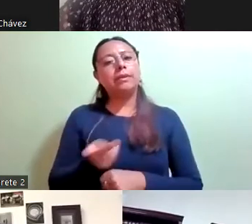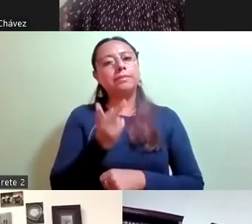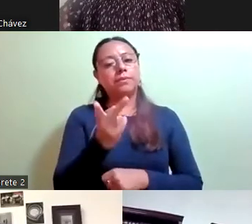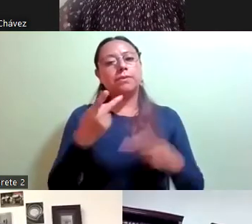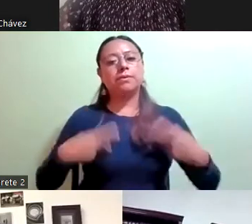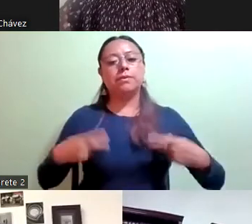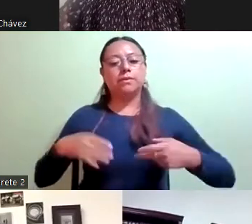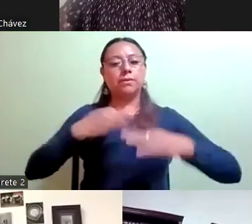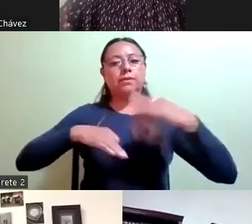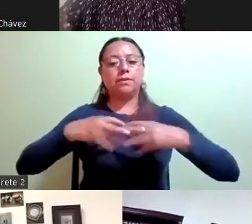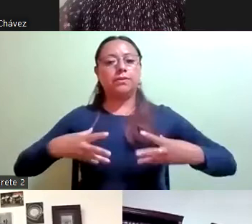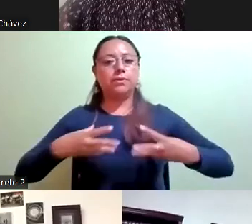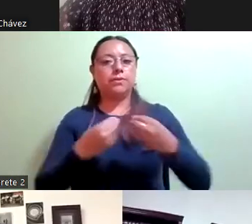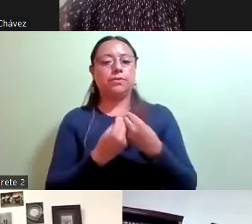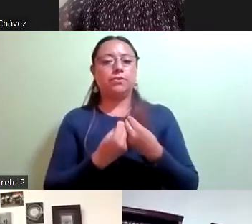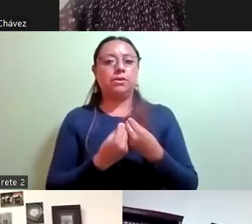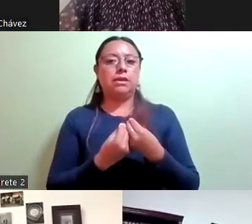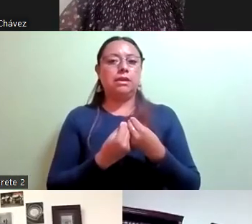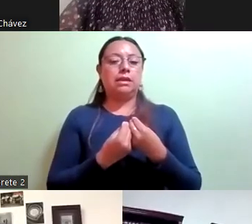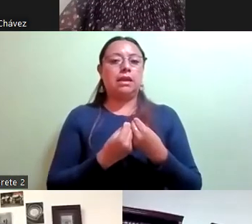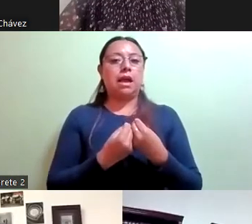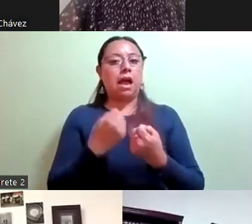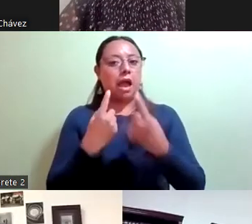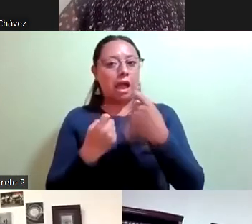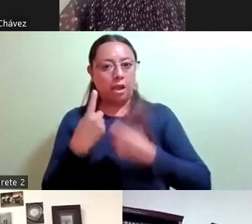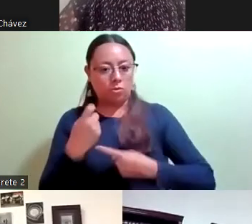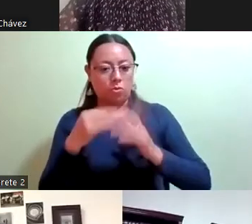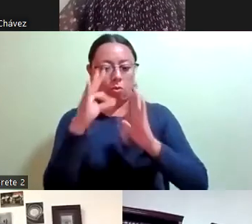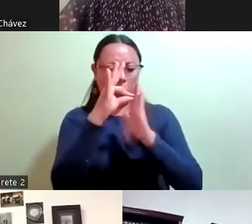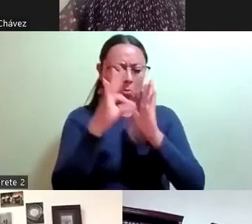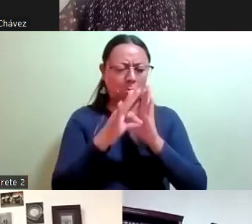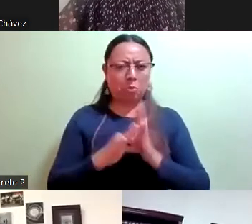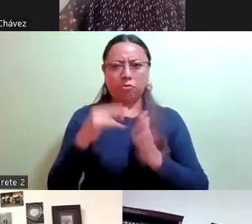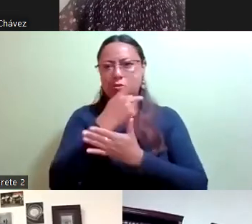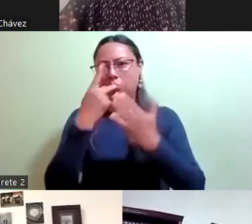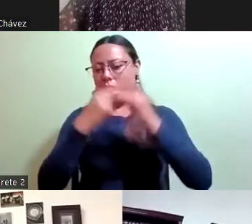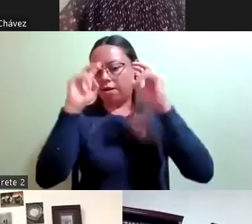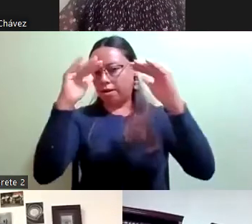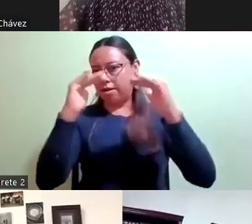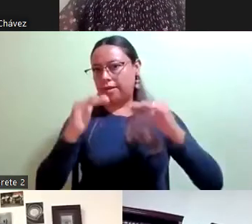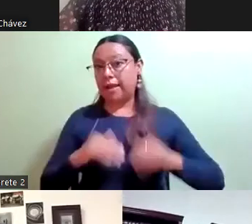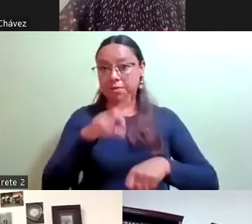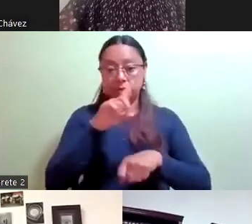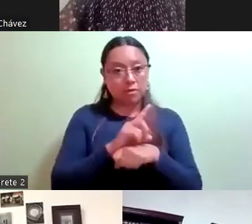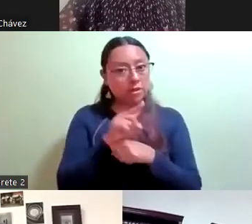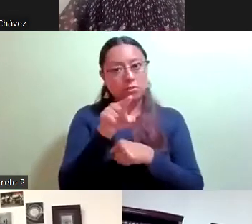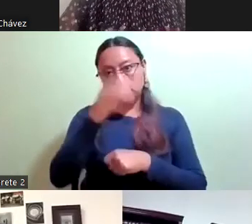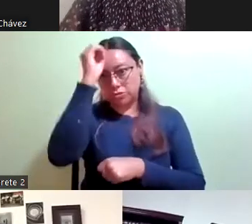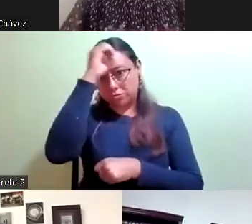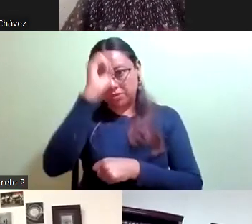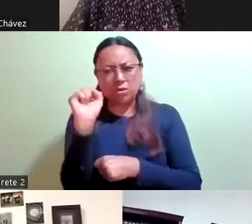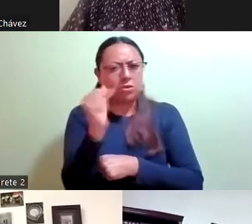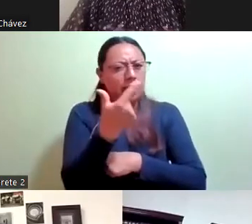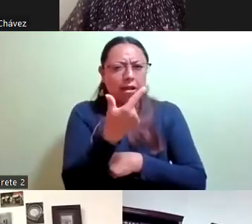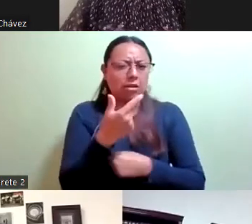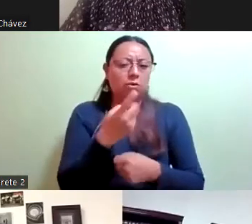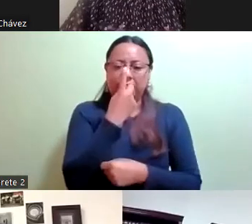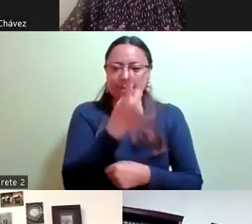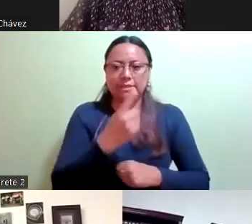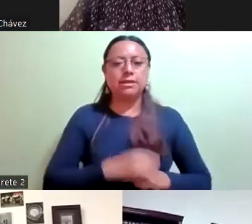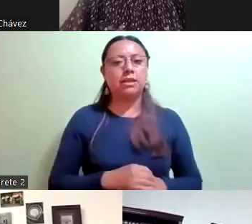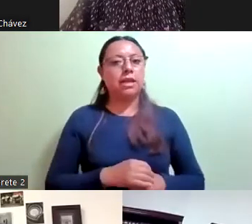presentes si se tiene algún comentario en cada uno de los puntos del orden del día. Y en caso de no ser así, se entenderá.